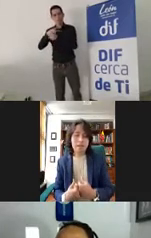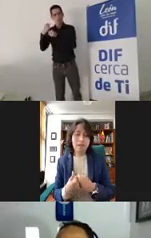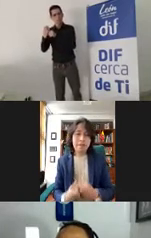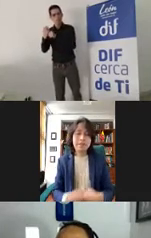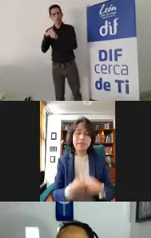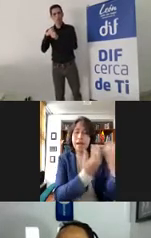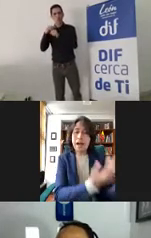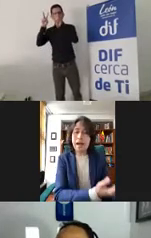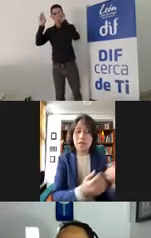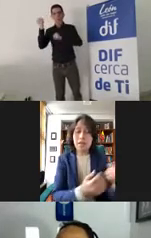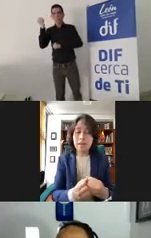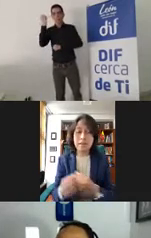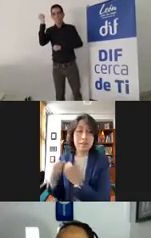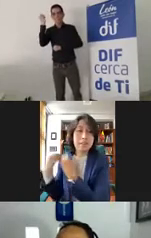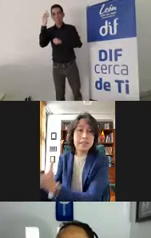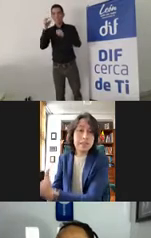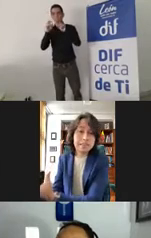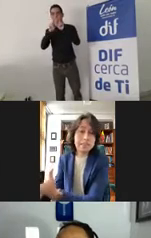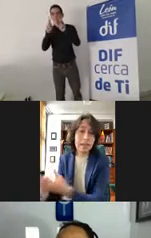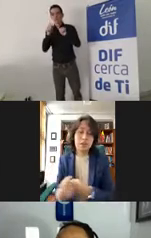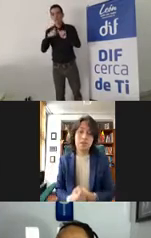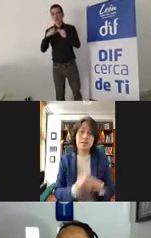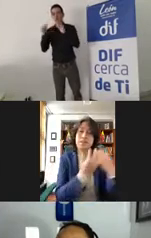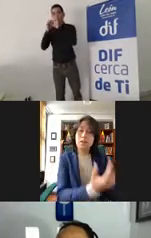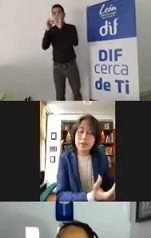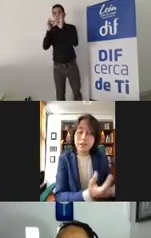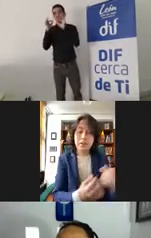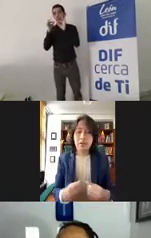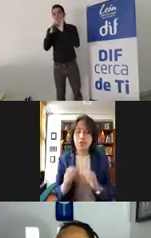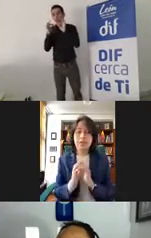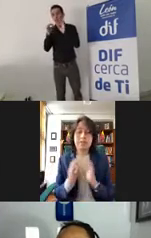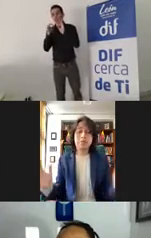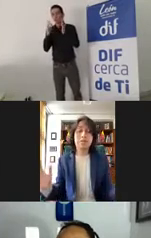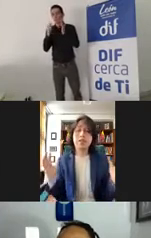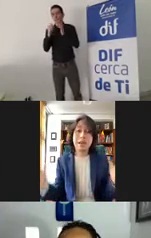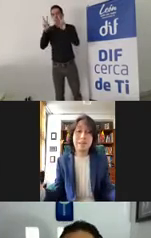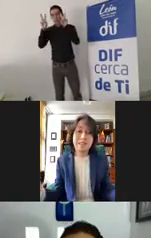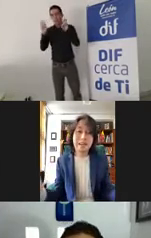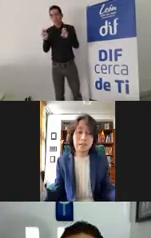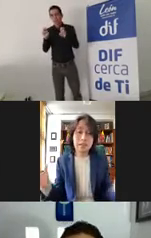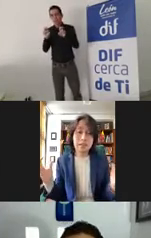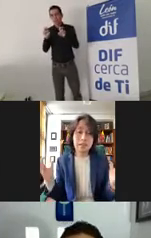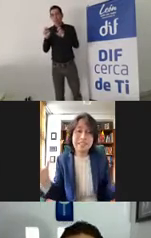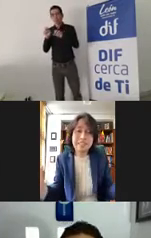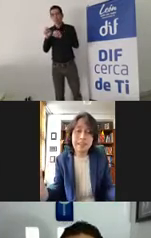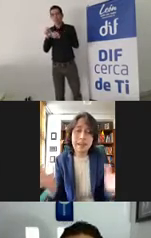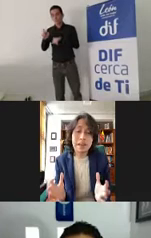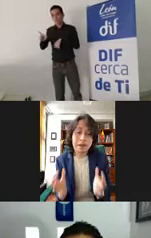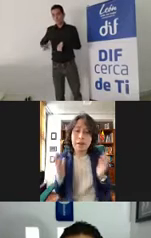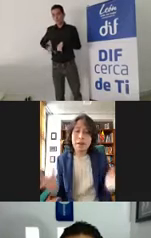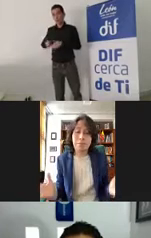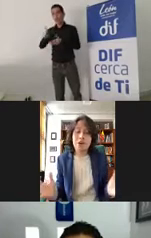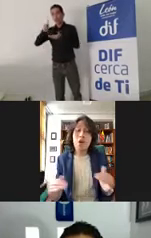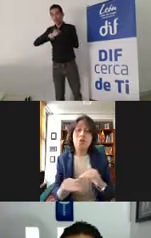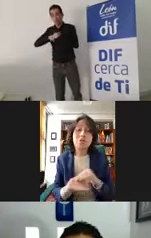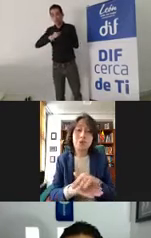caso, frente a lo que dice el Estado, lo que dice el gobierno. Los jóvenes tenemos una visión de la paz y la reconciliación distinta, que implica,